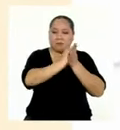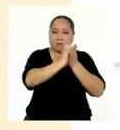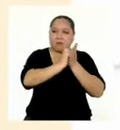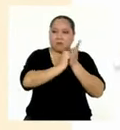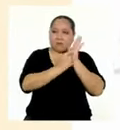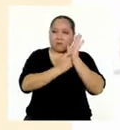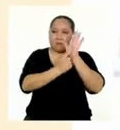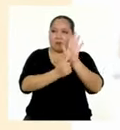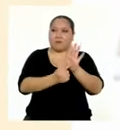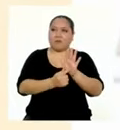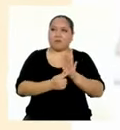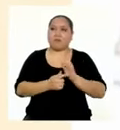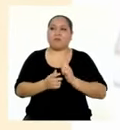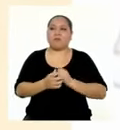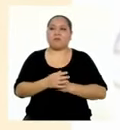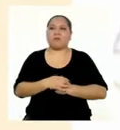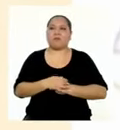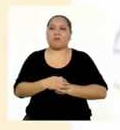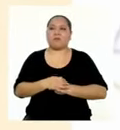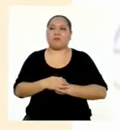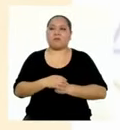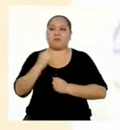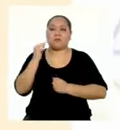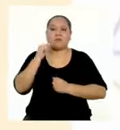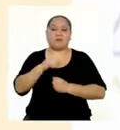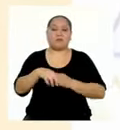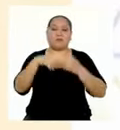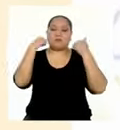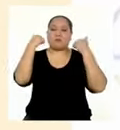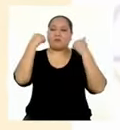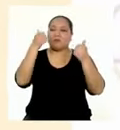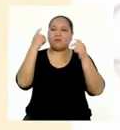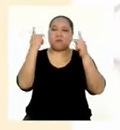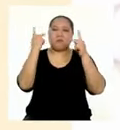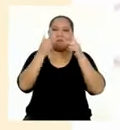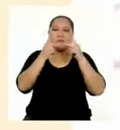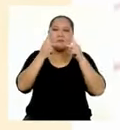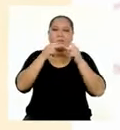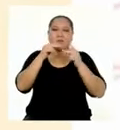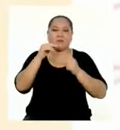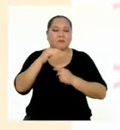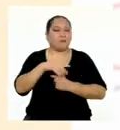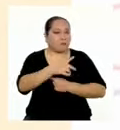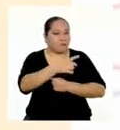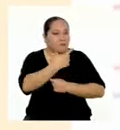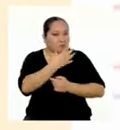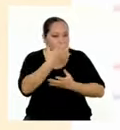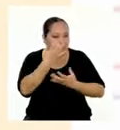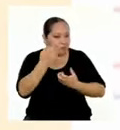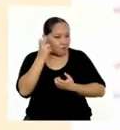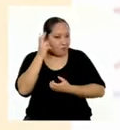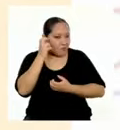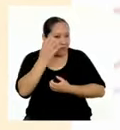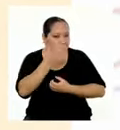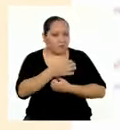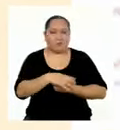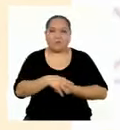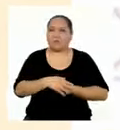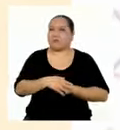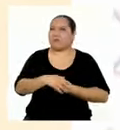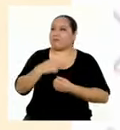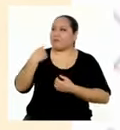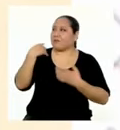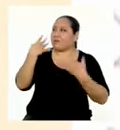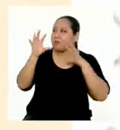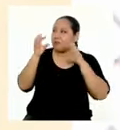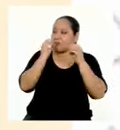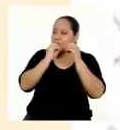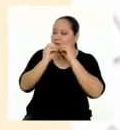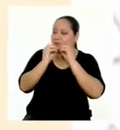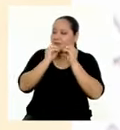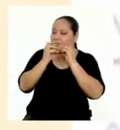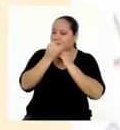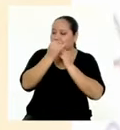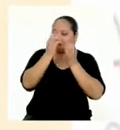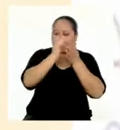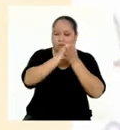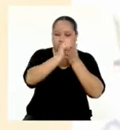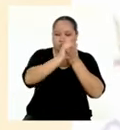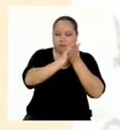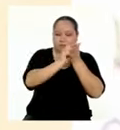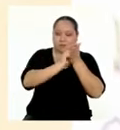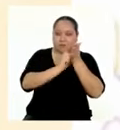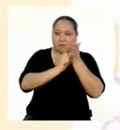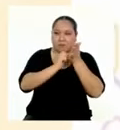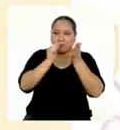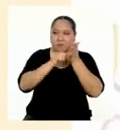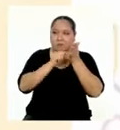puedo mostrarle. Sí, espléndido, Yanira. Me gustaría escucharla. He corregido algunas propiedades